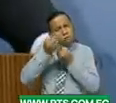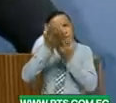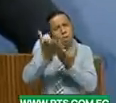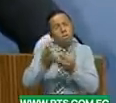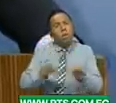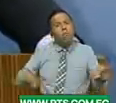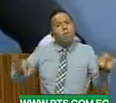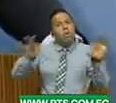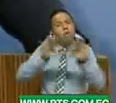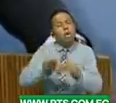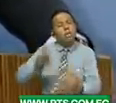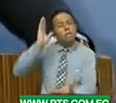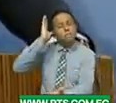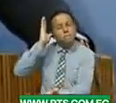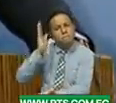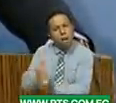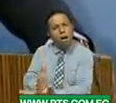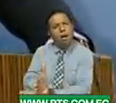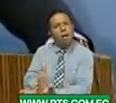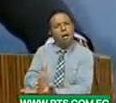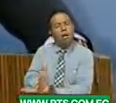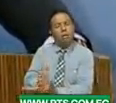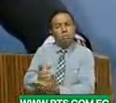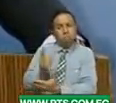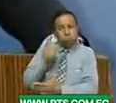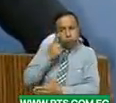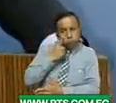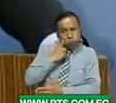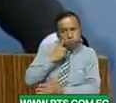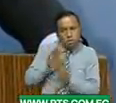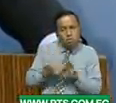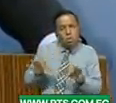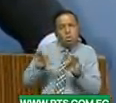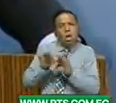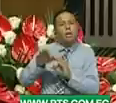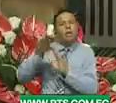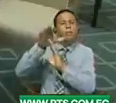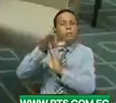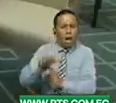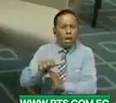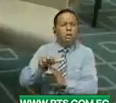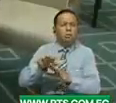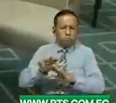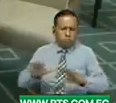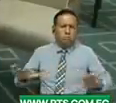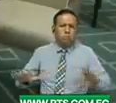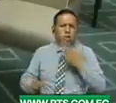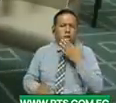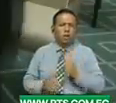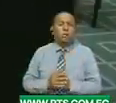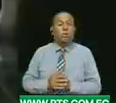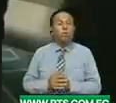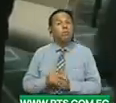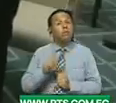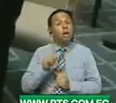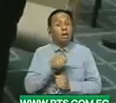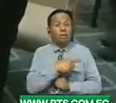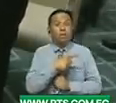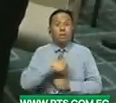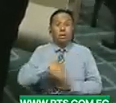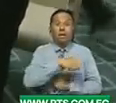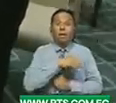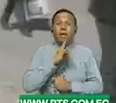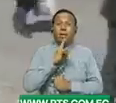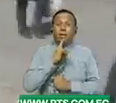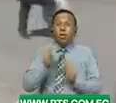hora de detener los combates y darle una oportunidad a la paz, recalcó. Entre tanto, se conoce que Estados Unidos y sus